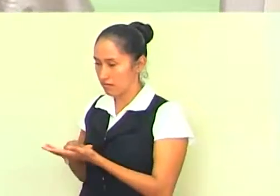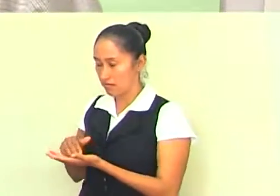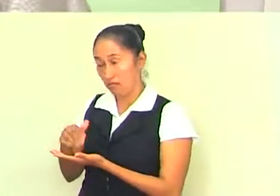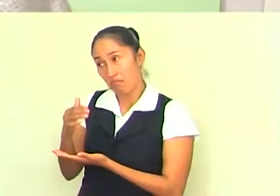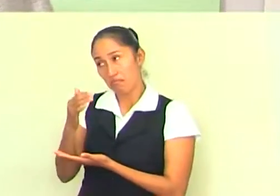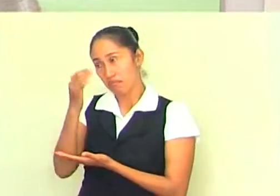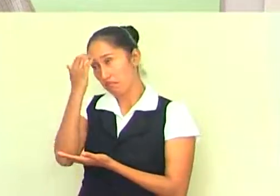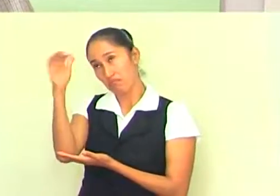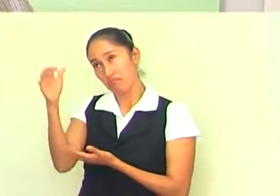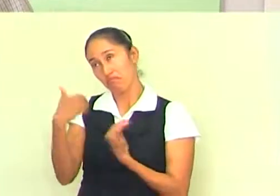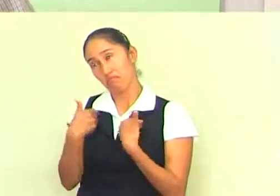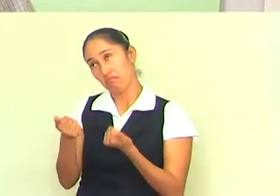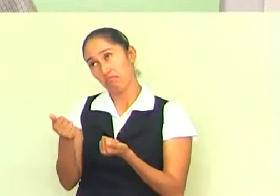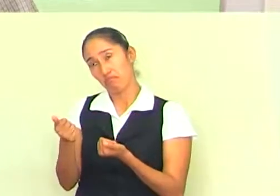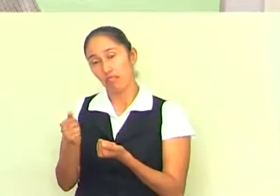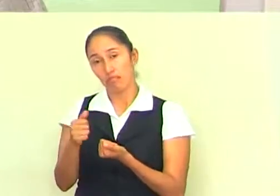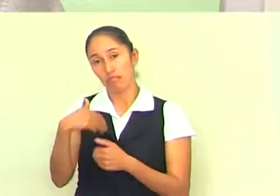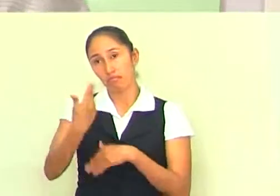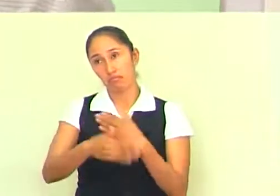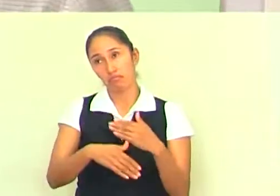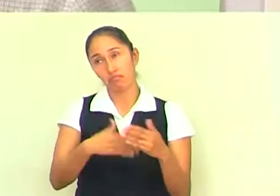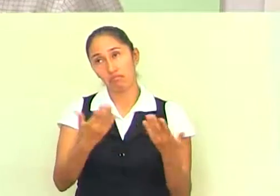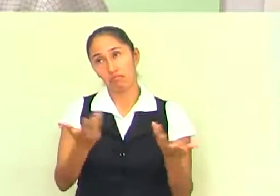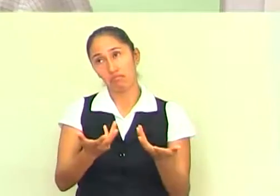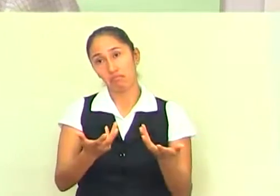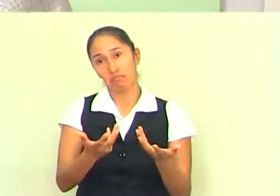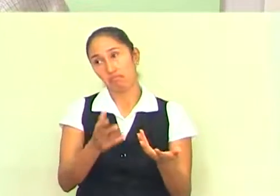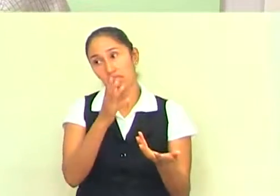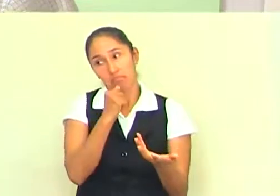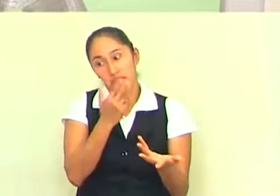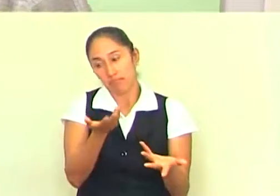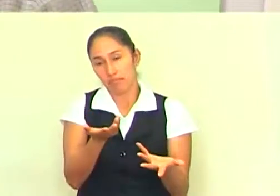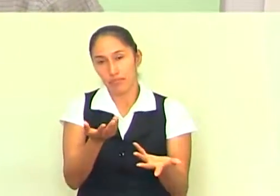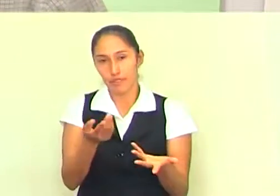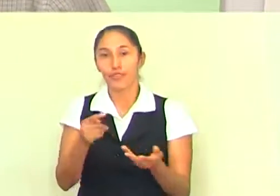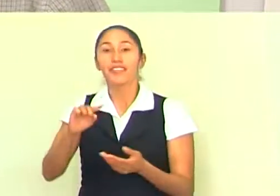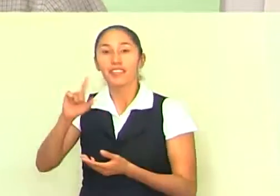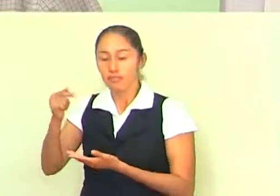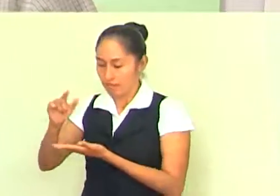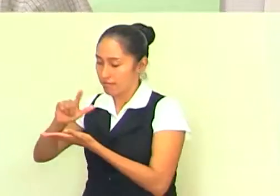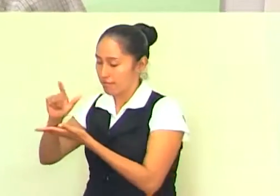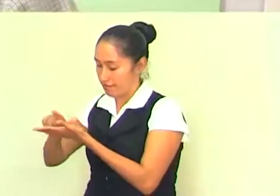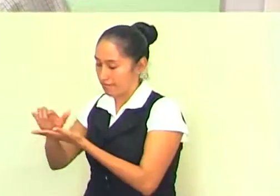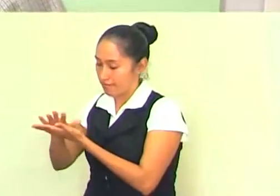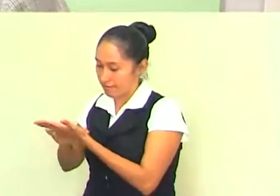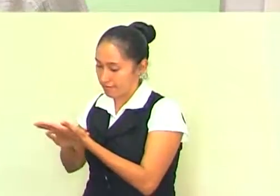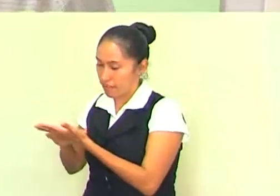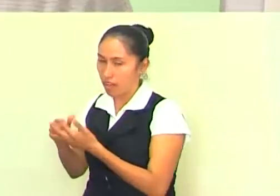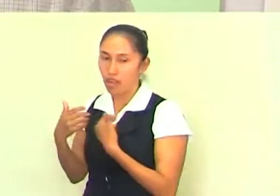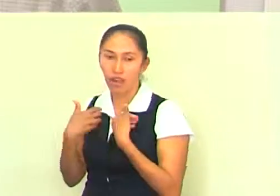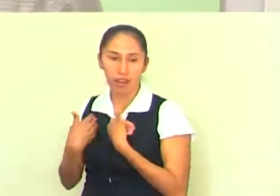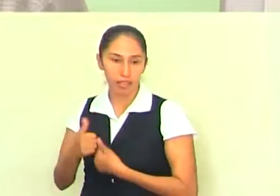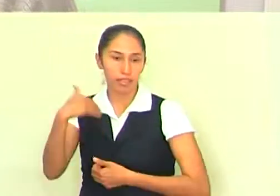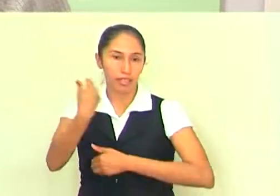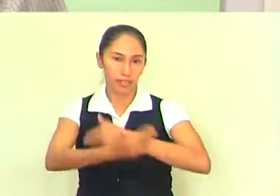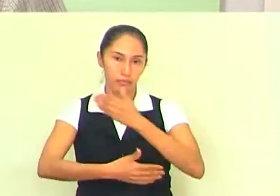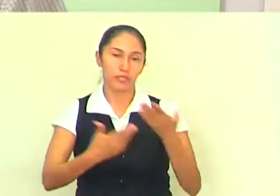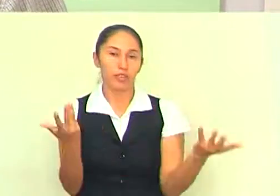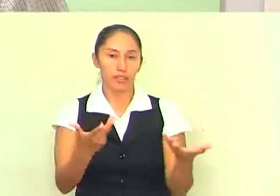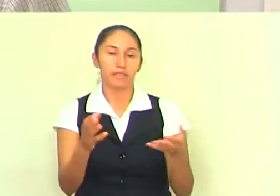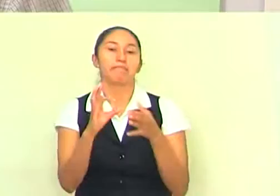se te está diciendo, ya no es porque ignores los derechos. Entonces de ahí es importante, así como la